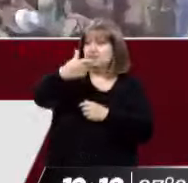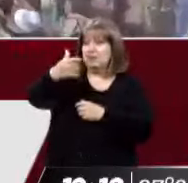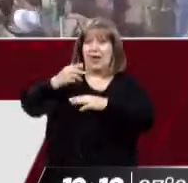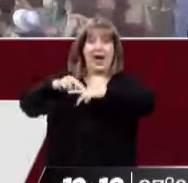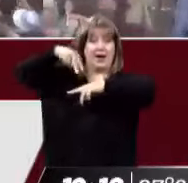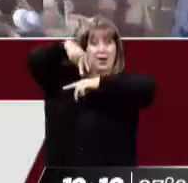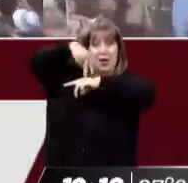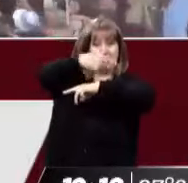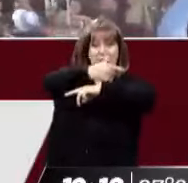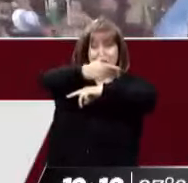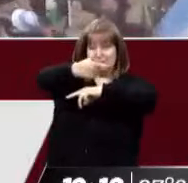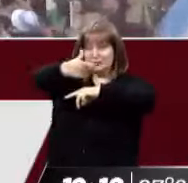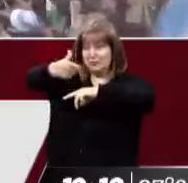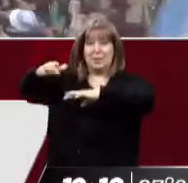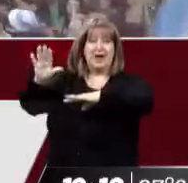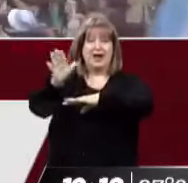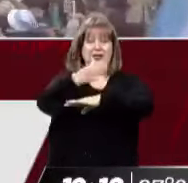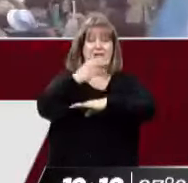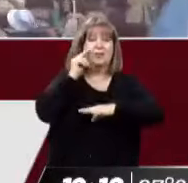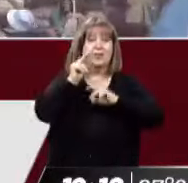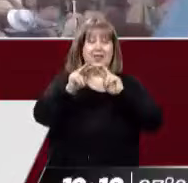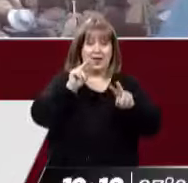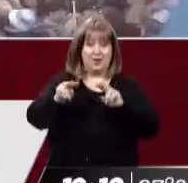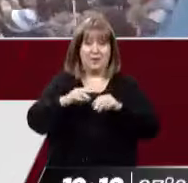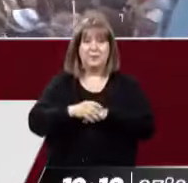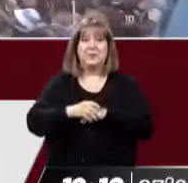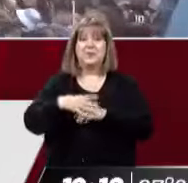chicos. No, se vive fluida. Aparte,